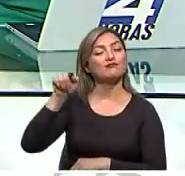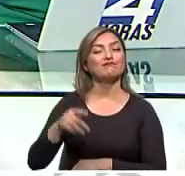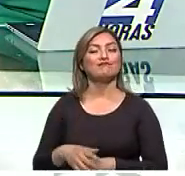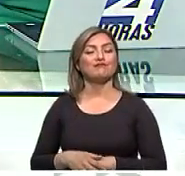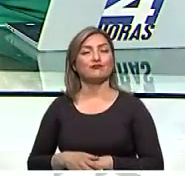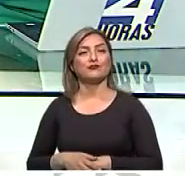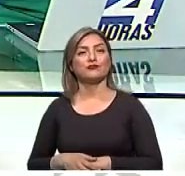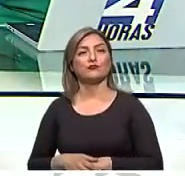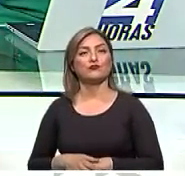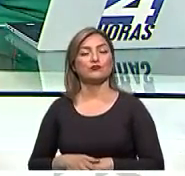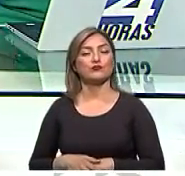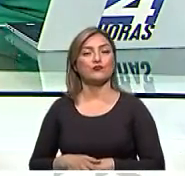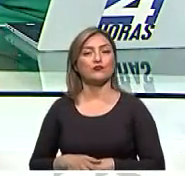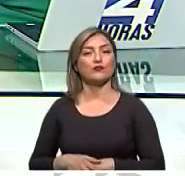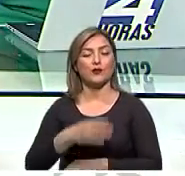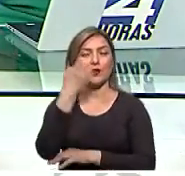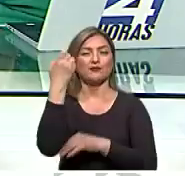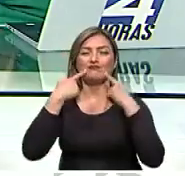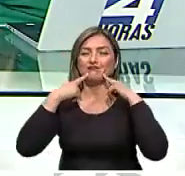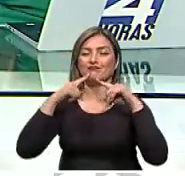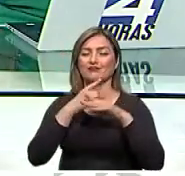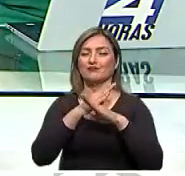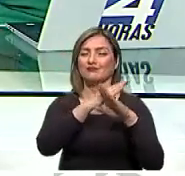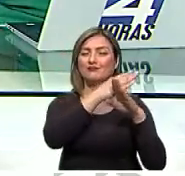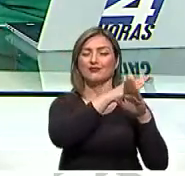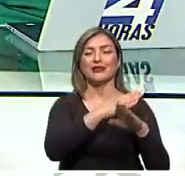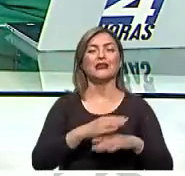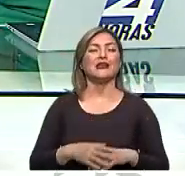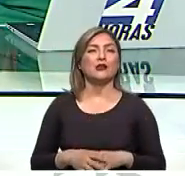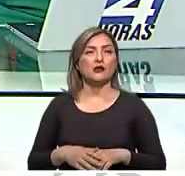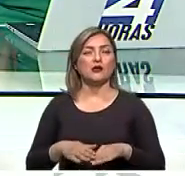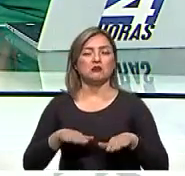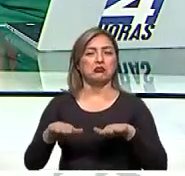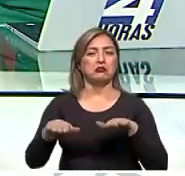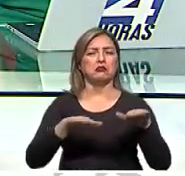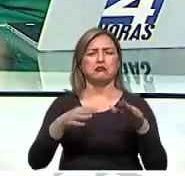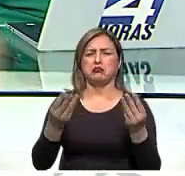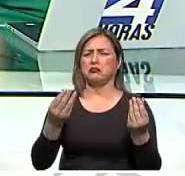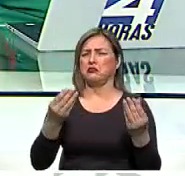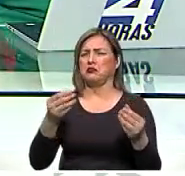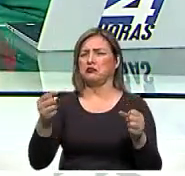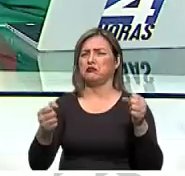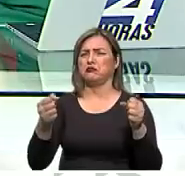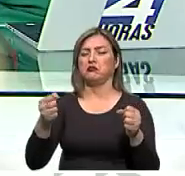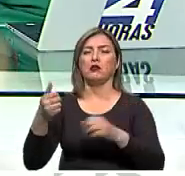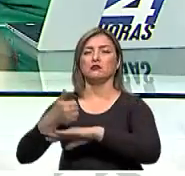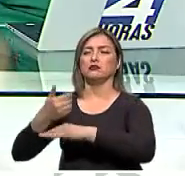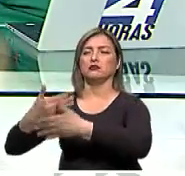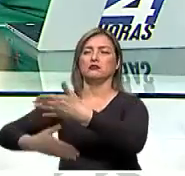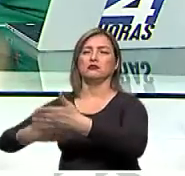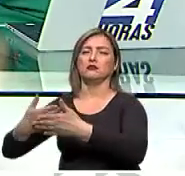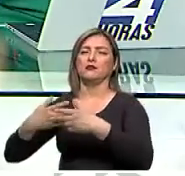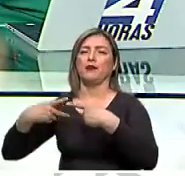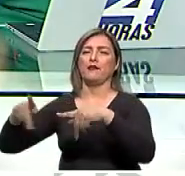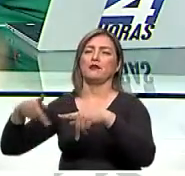que había toda en la emergencia sanitaria restricción, se registraba bastante carga vehicular, ya que muchas personas